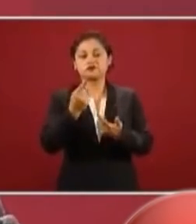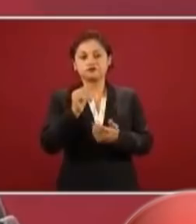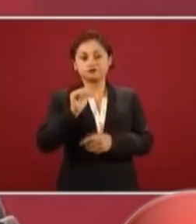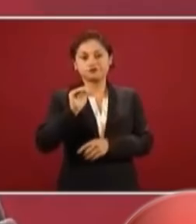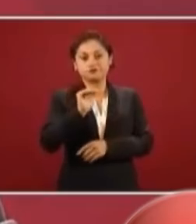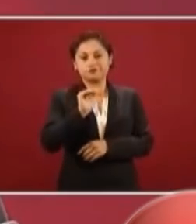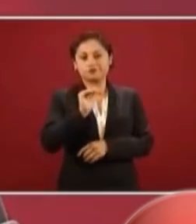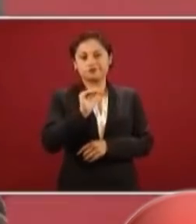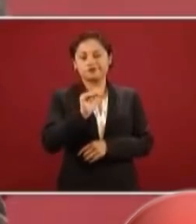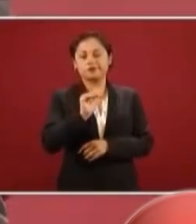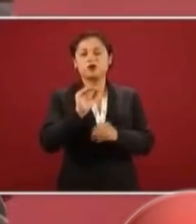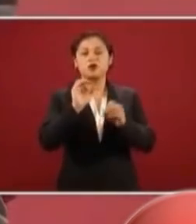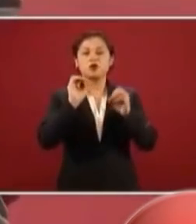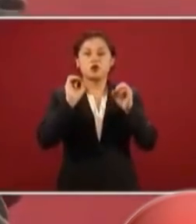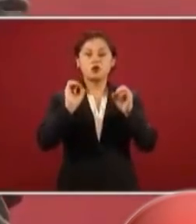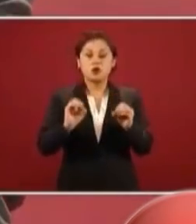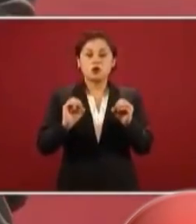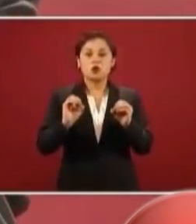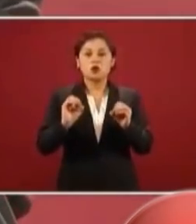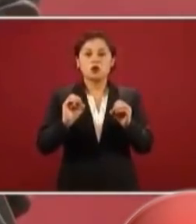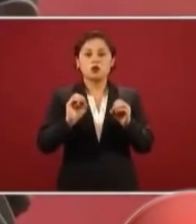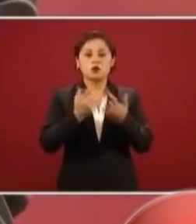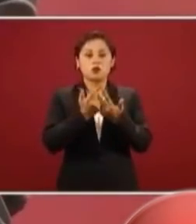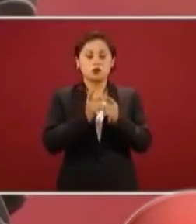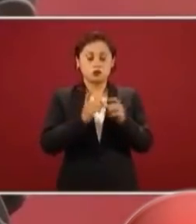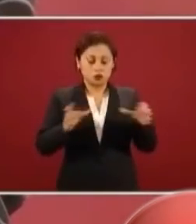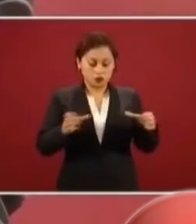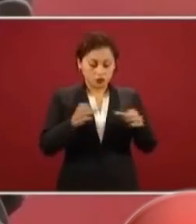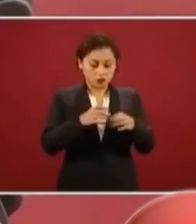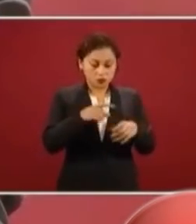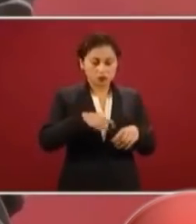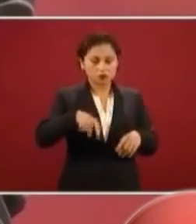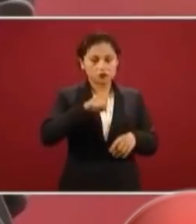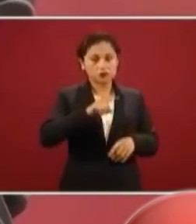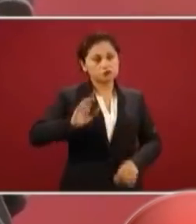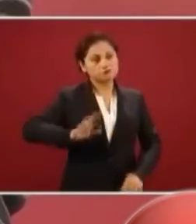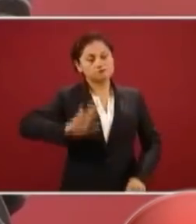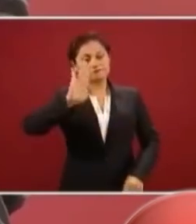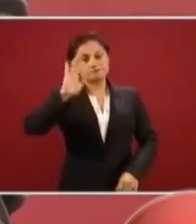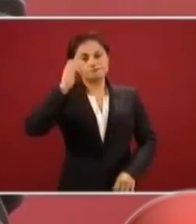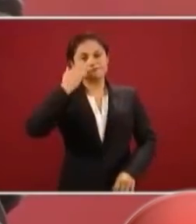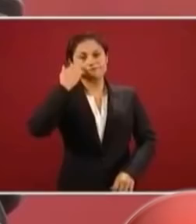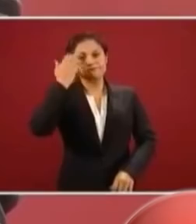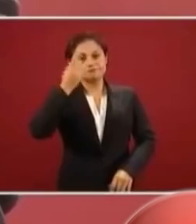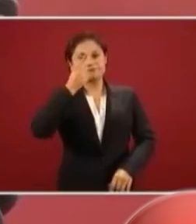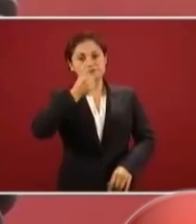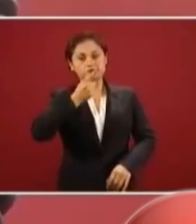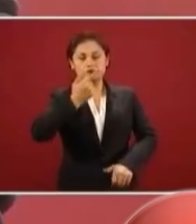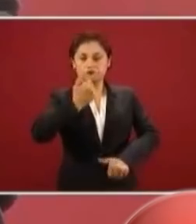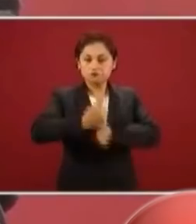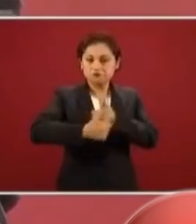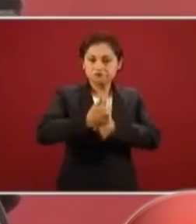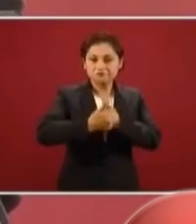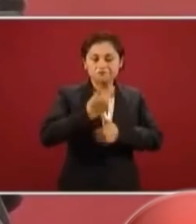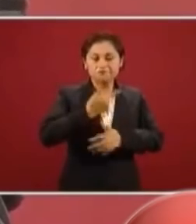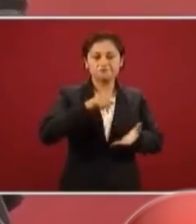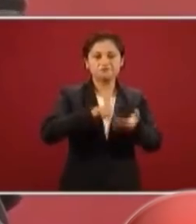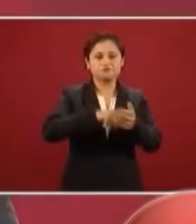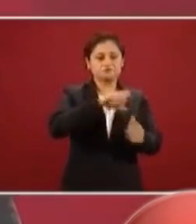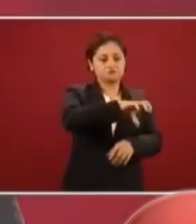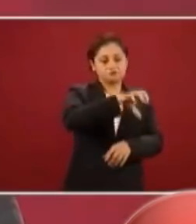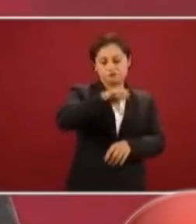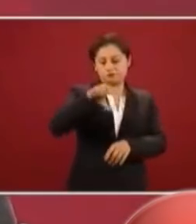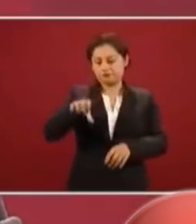contender de grupos, ¿no?, en las secciones de Pemex.